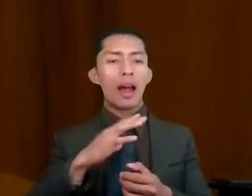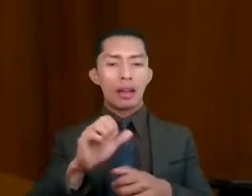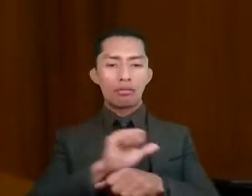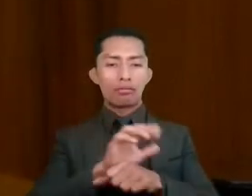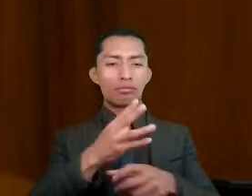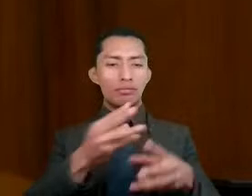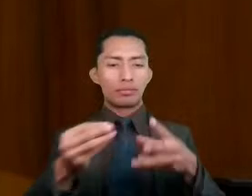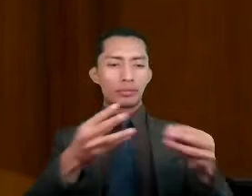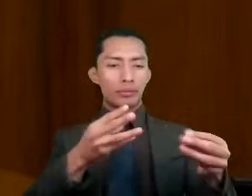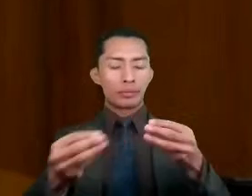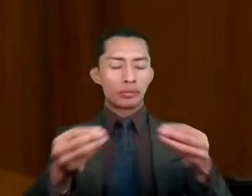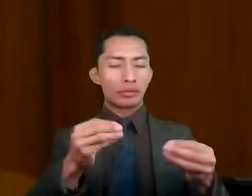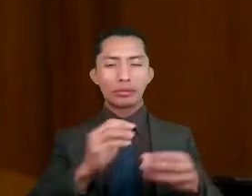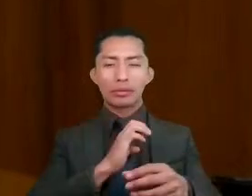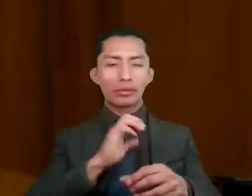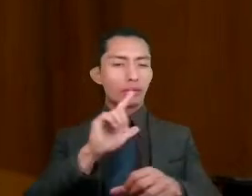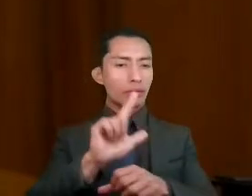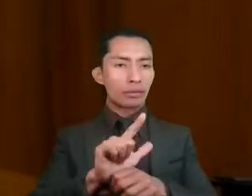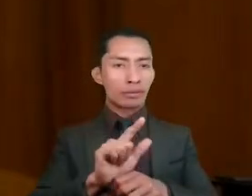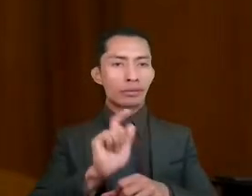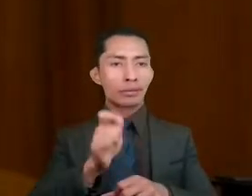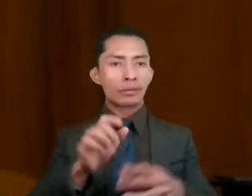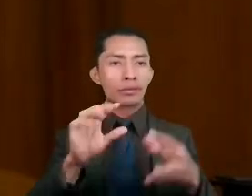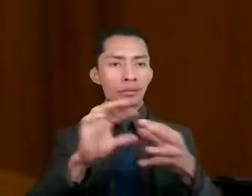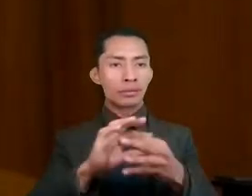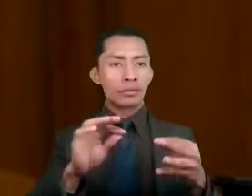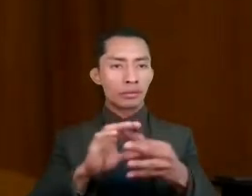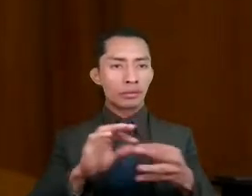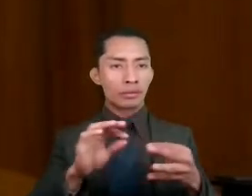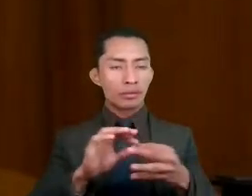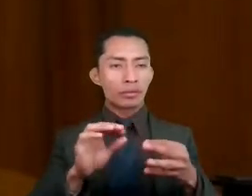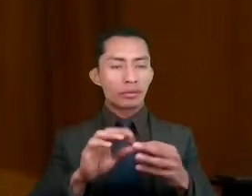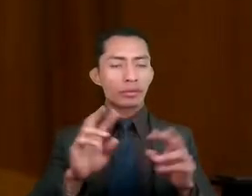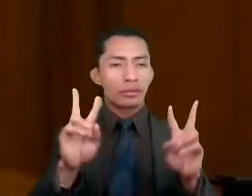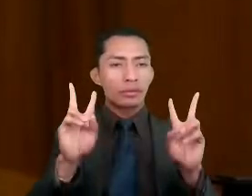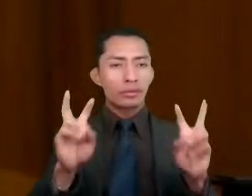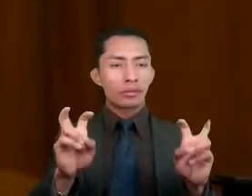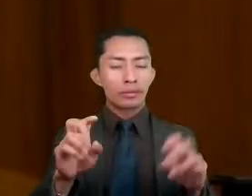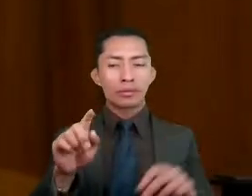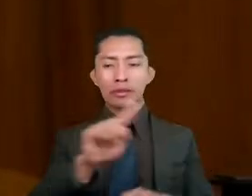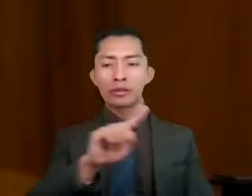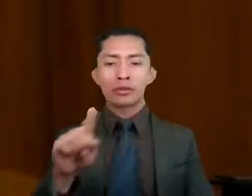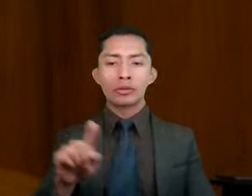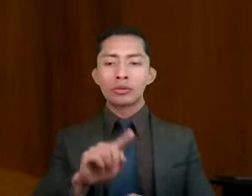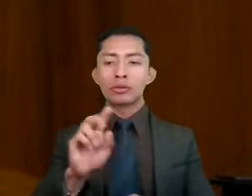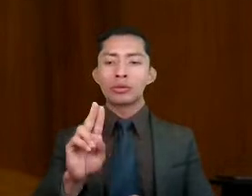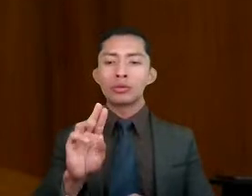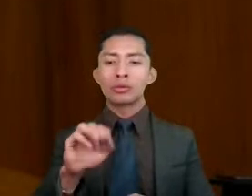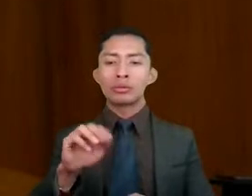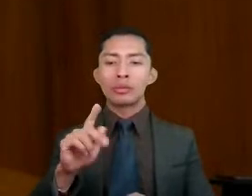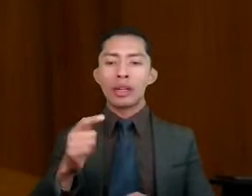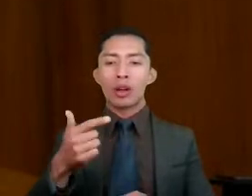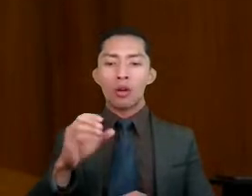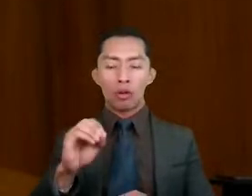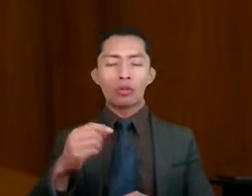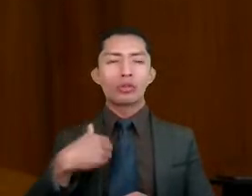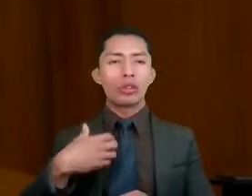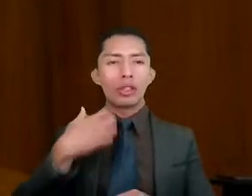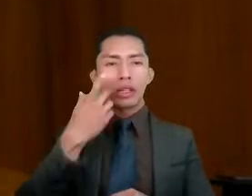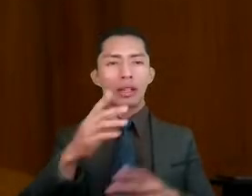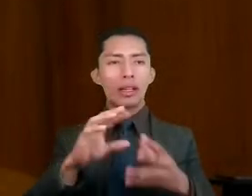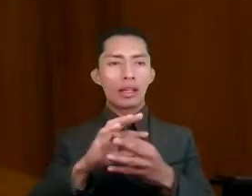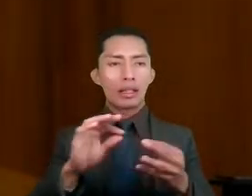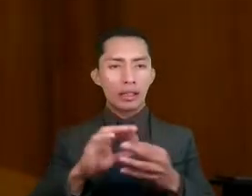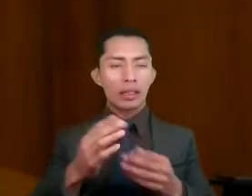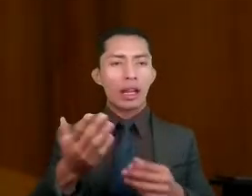pandemia. Particularmente comentaba usted el tema de Zumpango y quiero comentarle que acabo